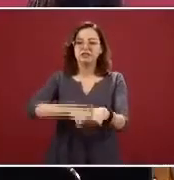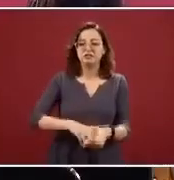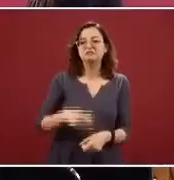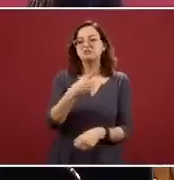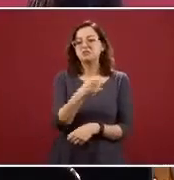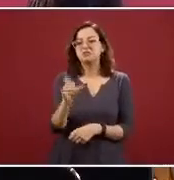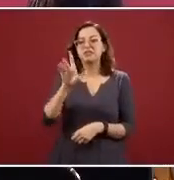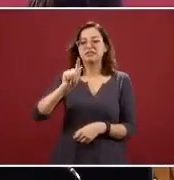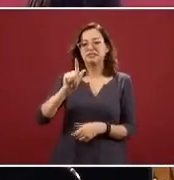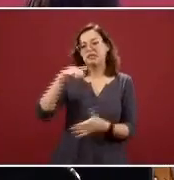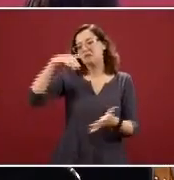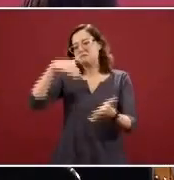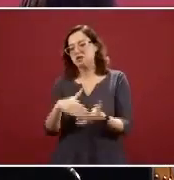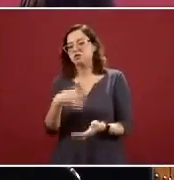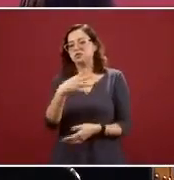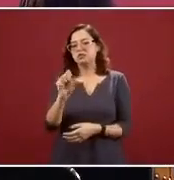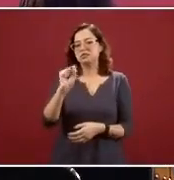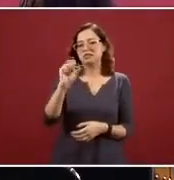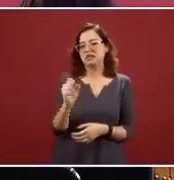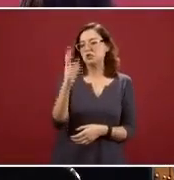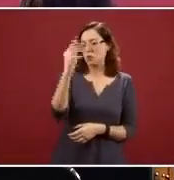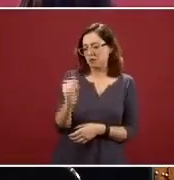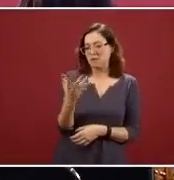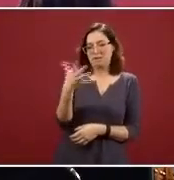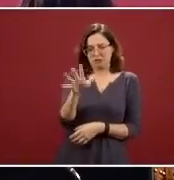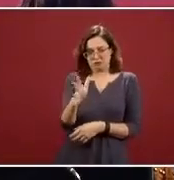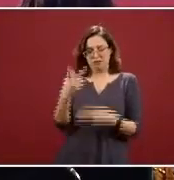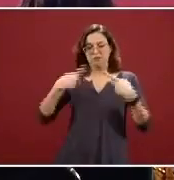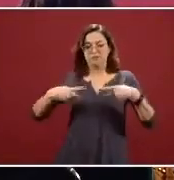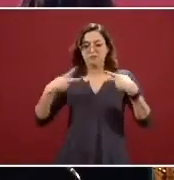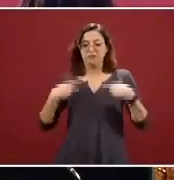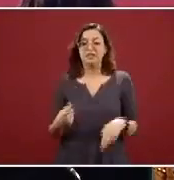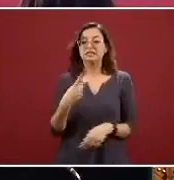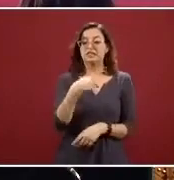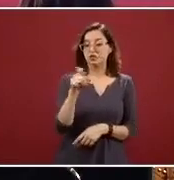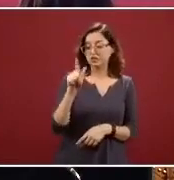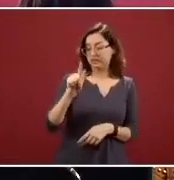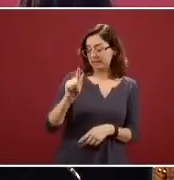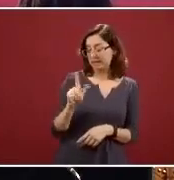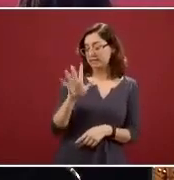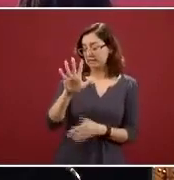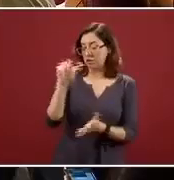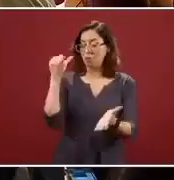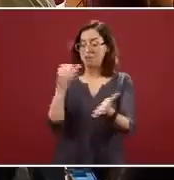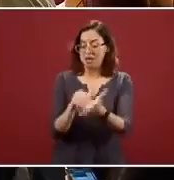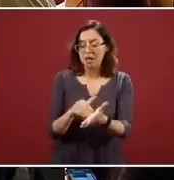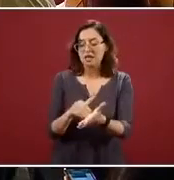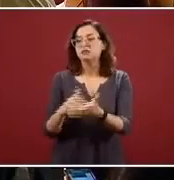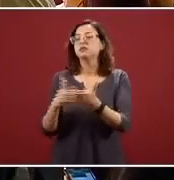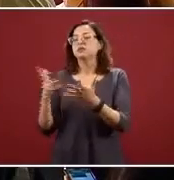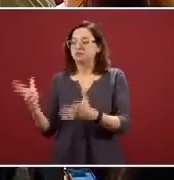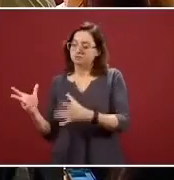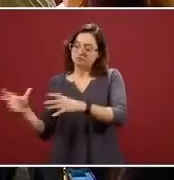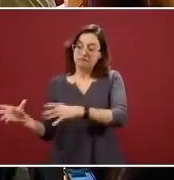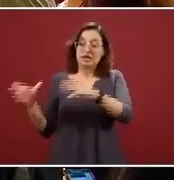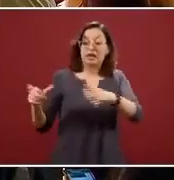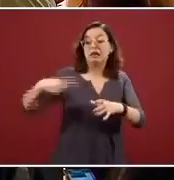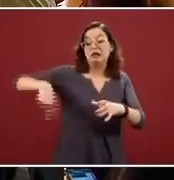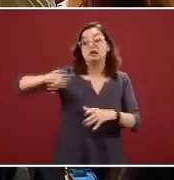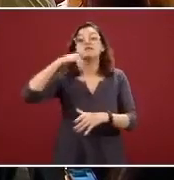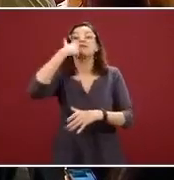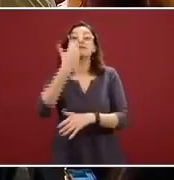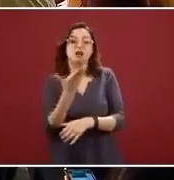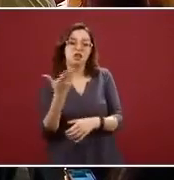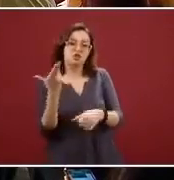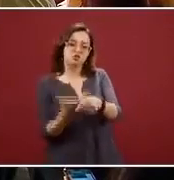175,459. La siguiente, de este universo de 175,000, ahora sí los distribuimos por las diferentes proporciones que se han